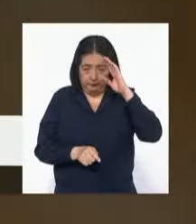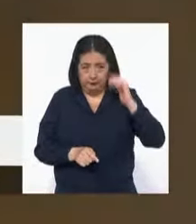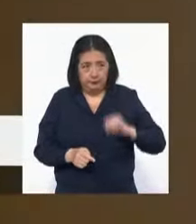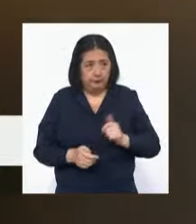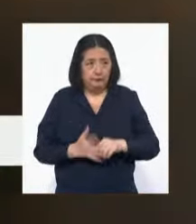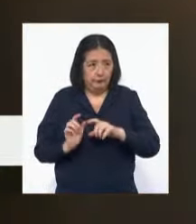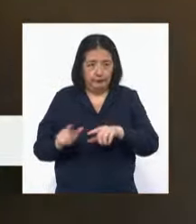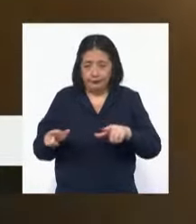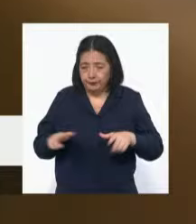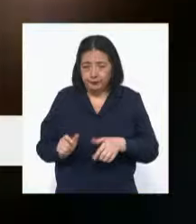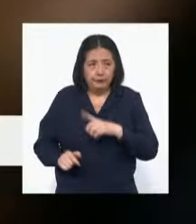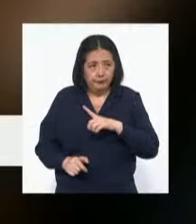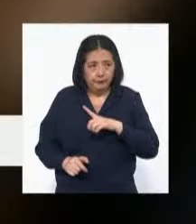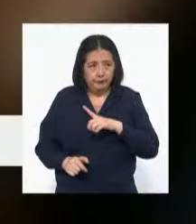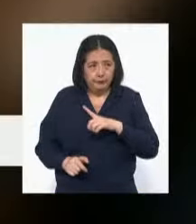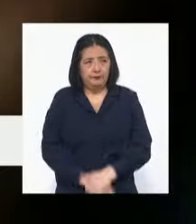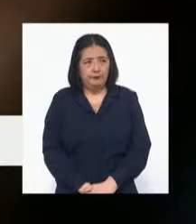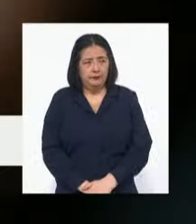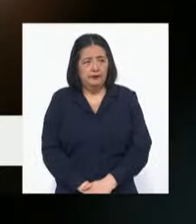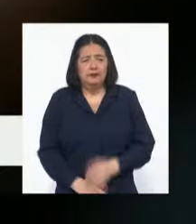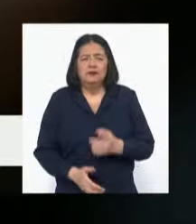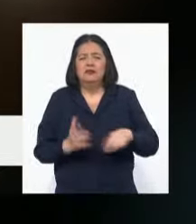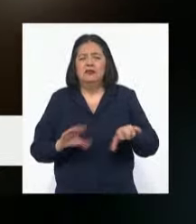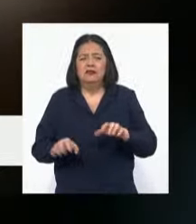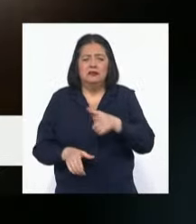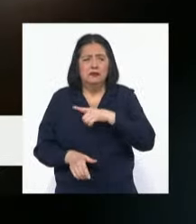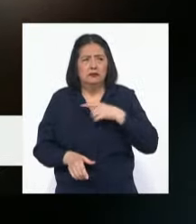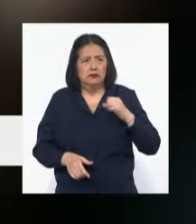en el distrito de Los Olivos. ¿Qué hacen en Los Olivos?